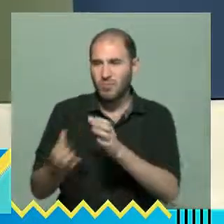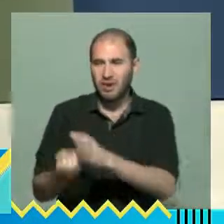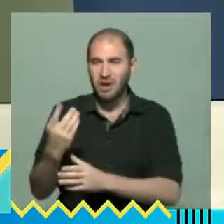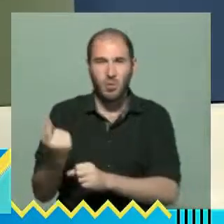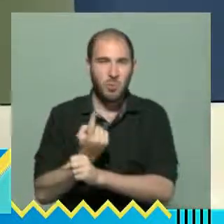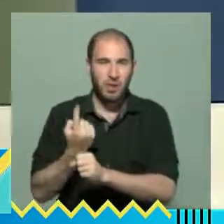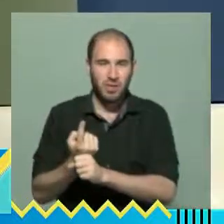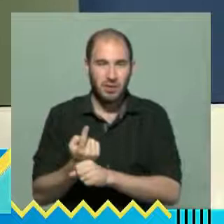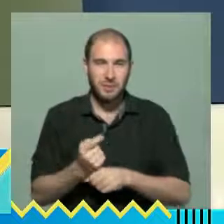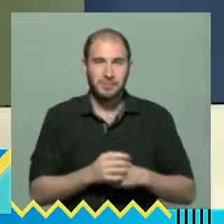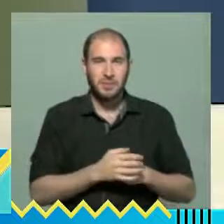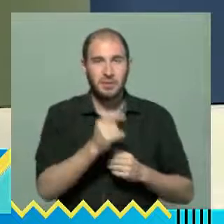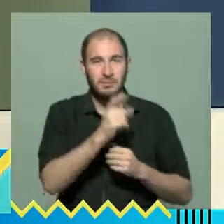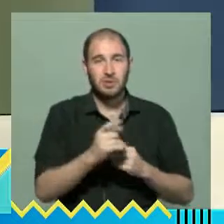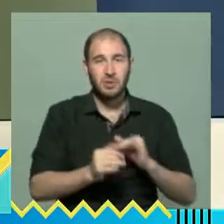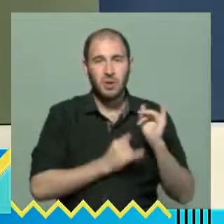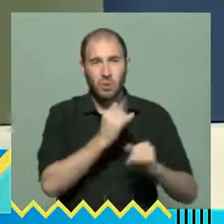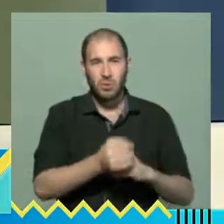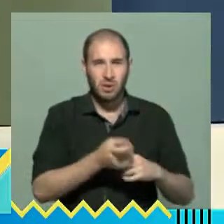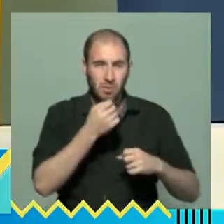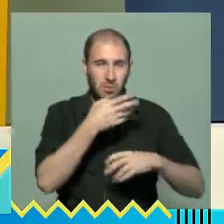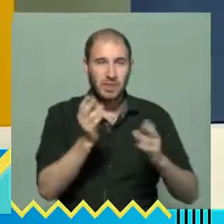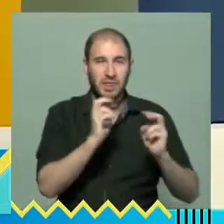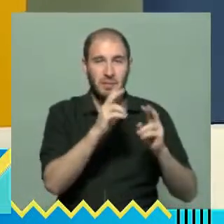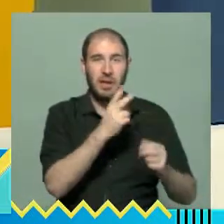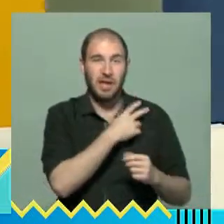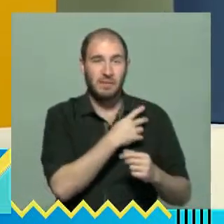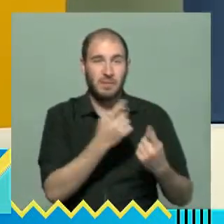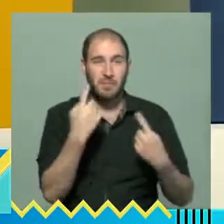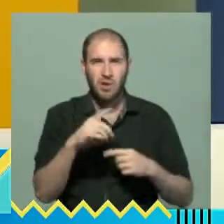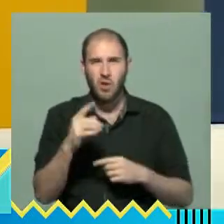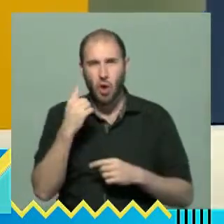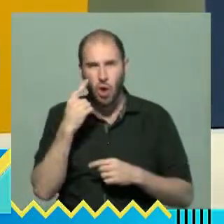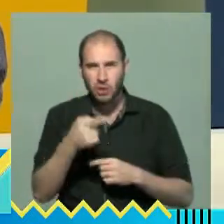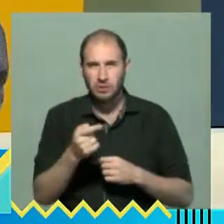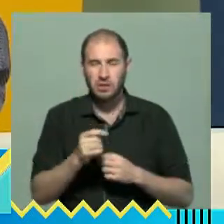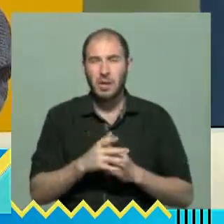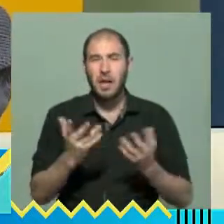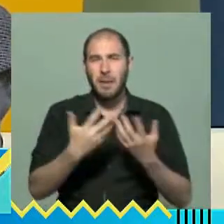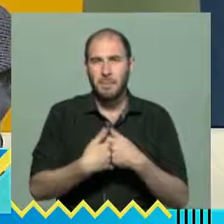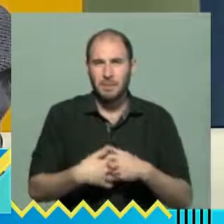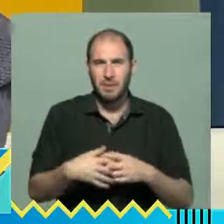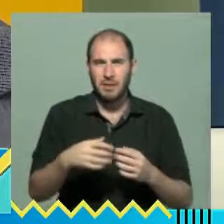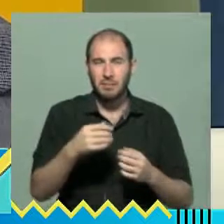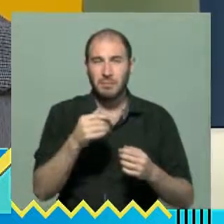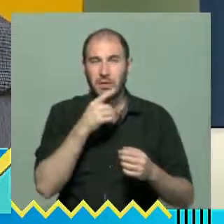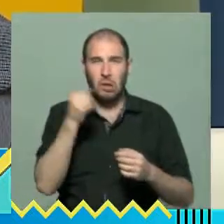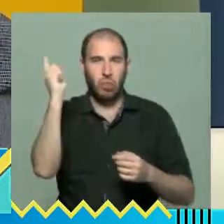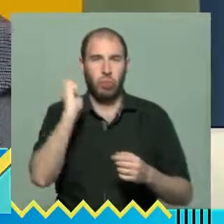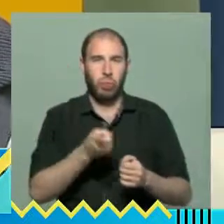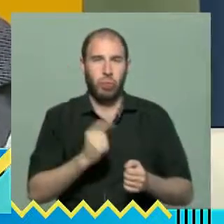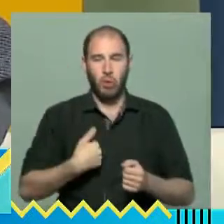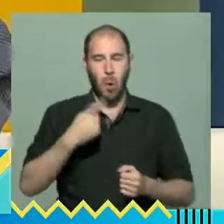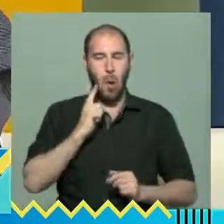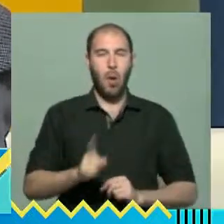trabajo. Gente que dice lo que quiera acerca del liderazgo, que se lo conoce, y es una mezcla de primo hermano de Dios con cuidado que aquí vengo